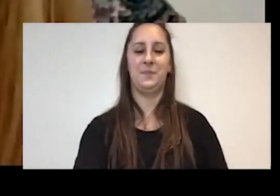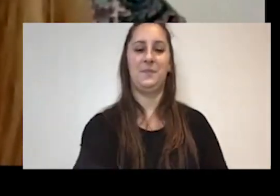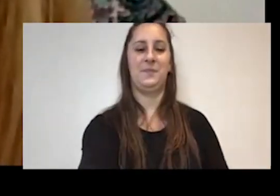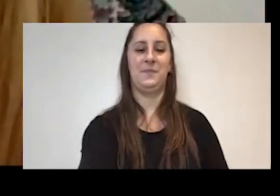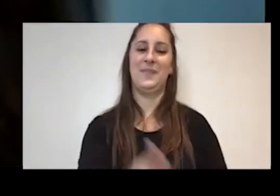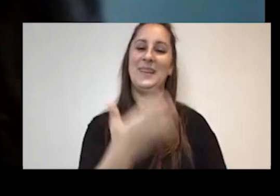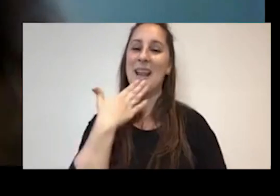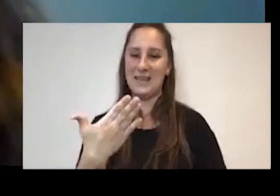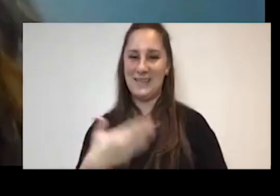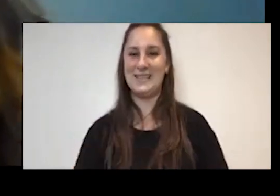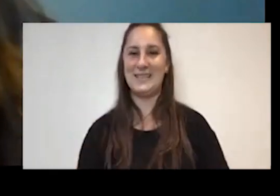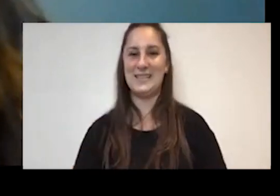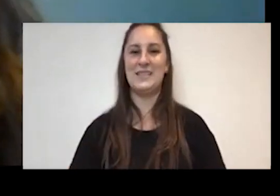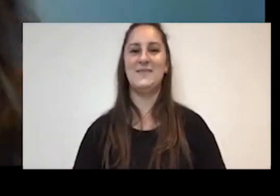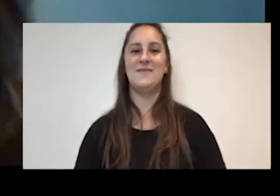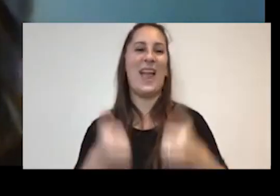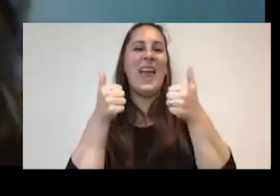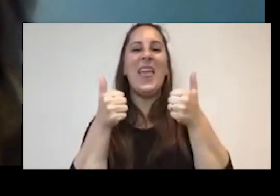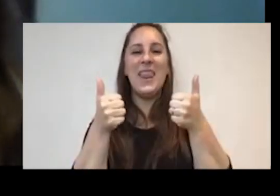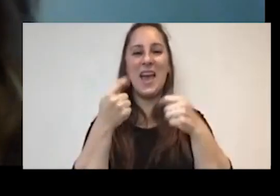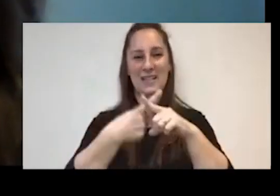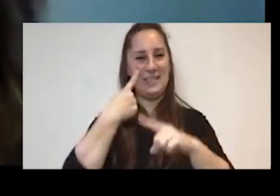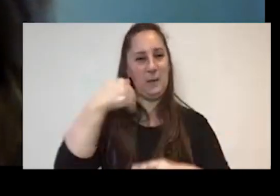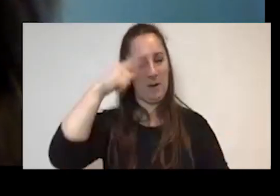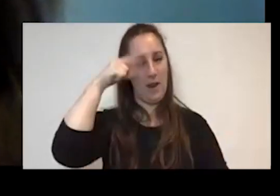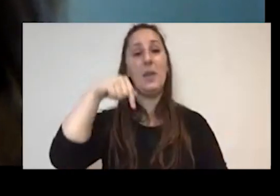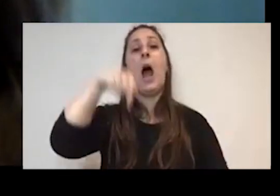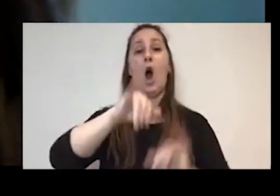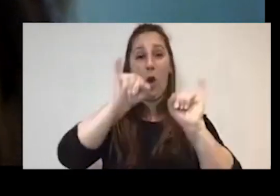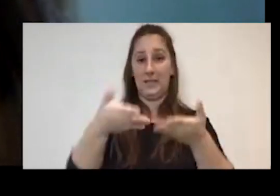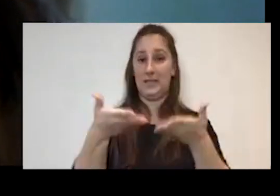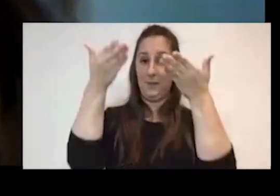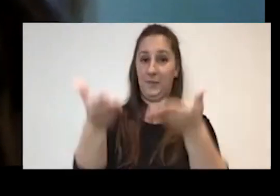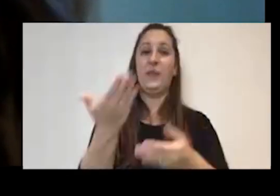Bueno, gracias, Jiménez. Una genia. Ahora sí, damos la palabra a Fernando.